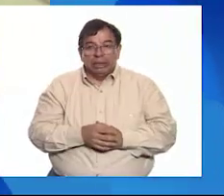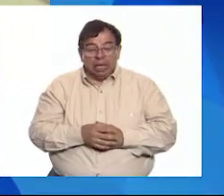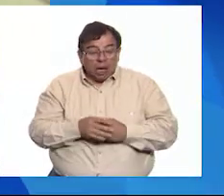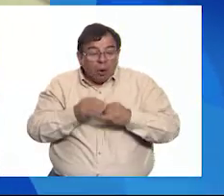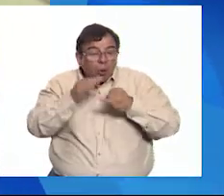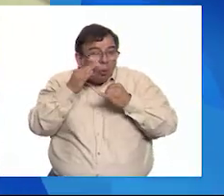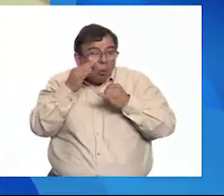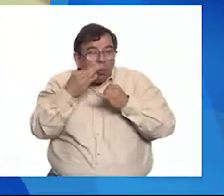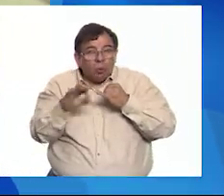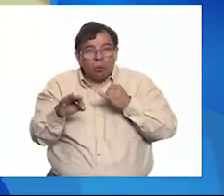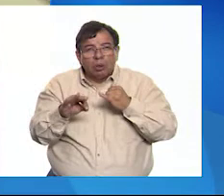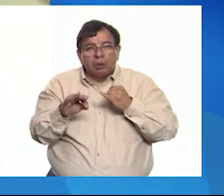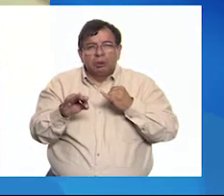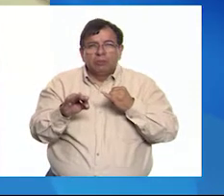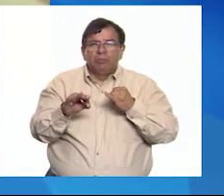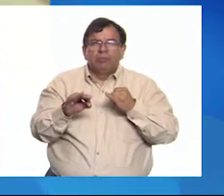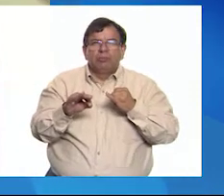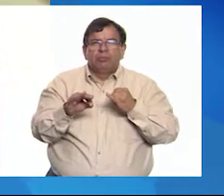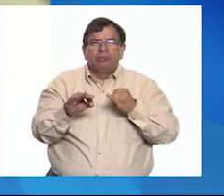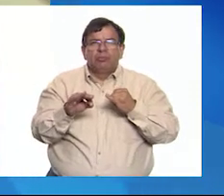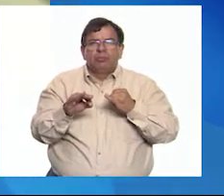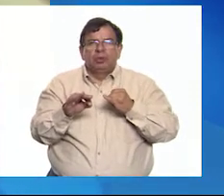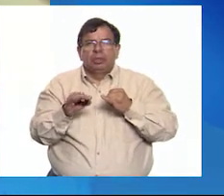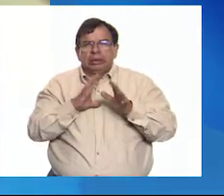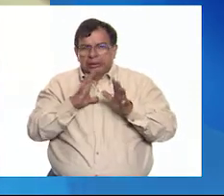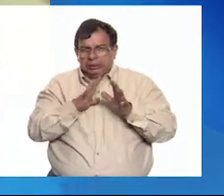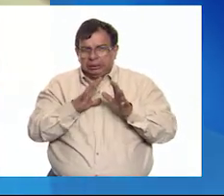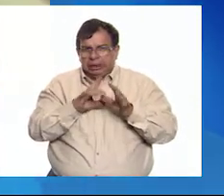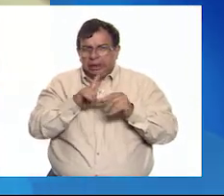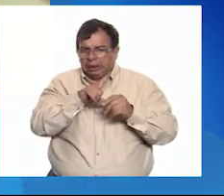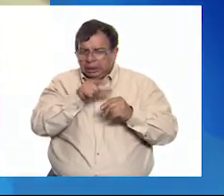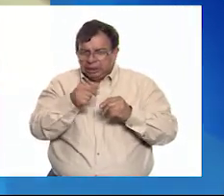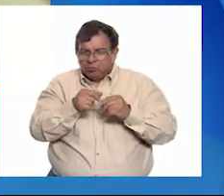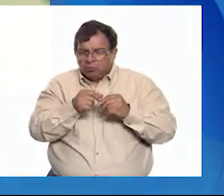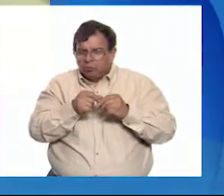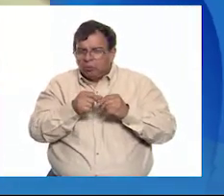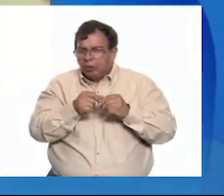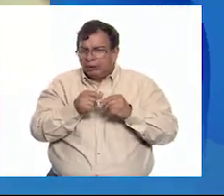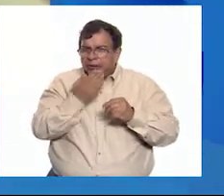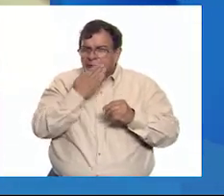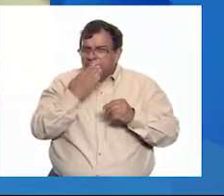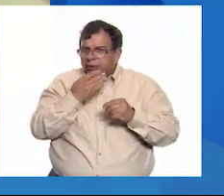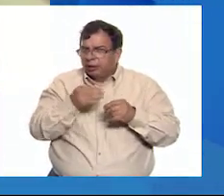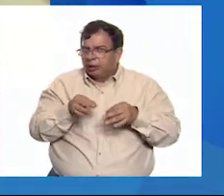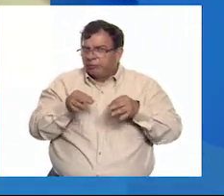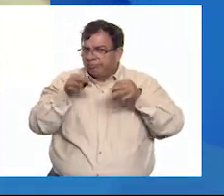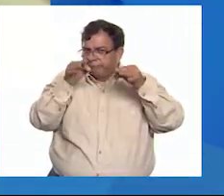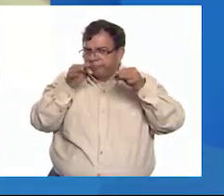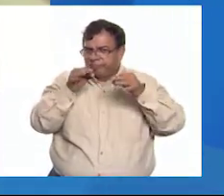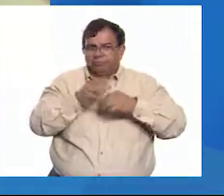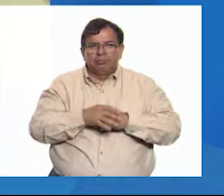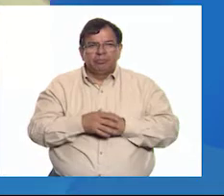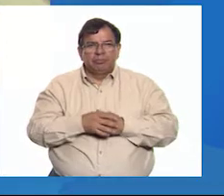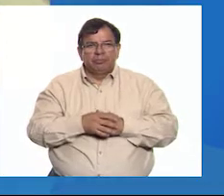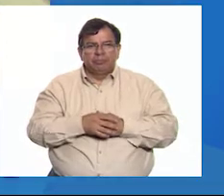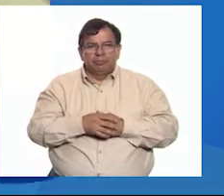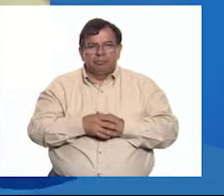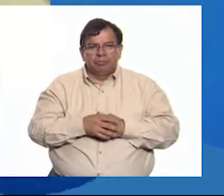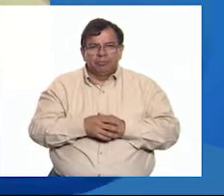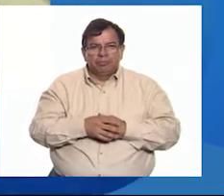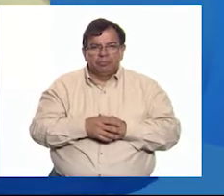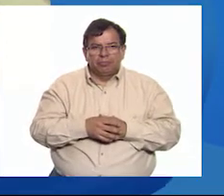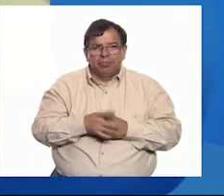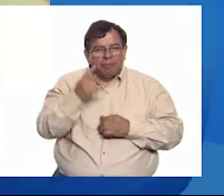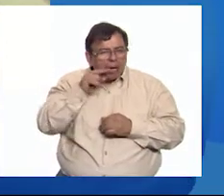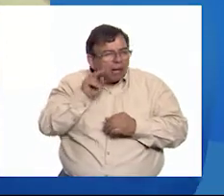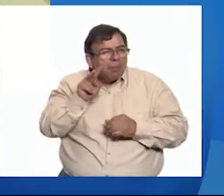final, hasta que terminamos con nuestro diseño, es cuando se abre la servilleta para sorprendernos con